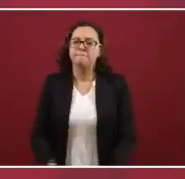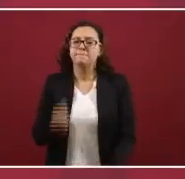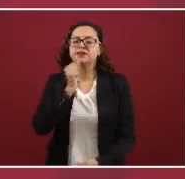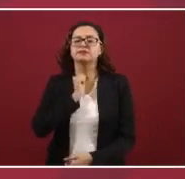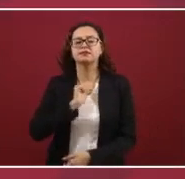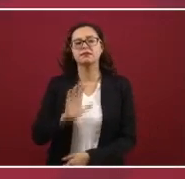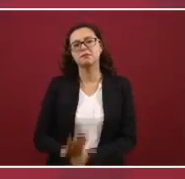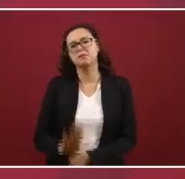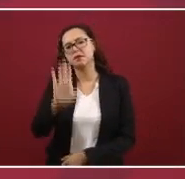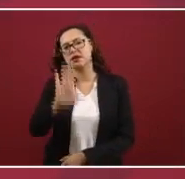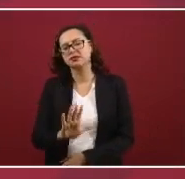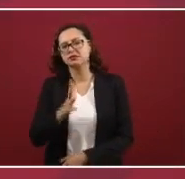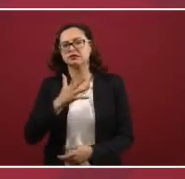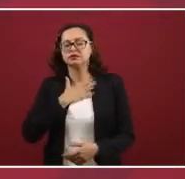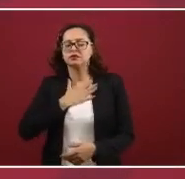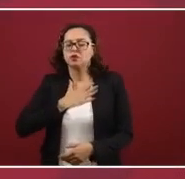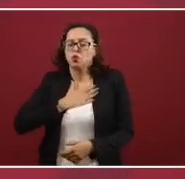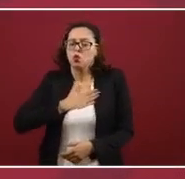Así estamos